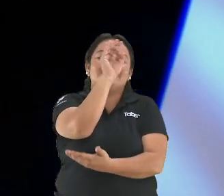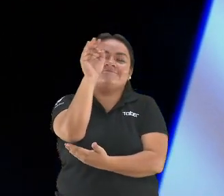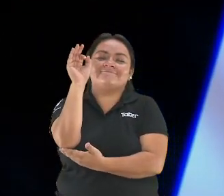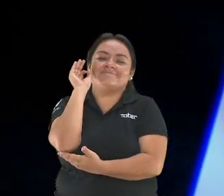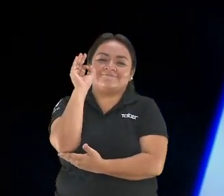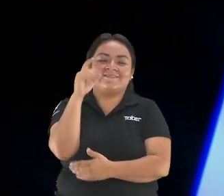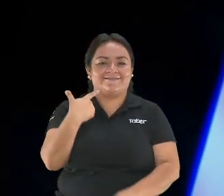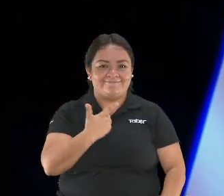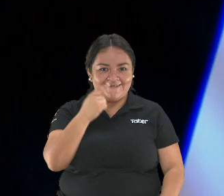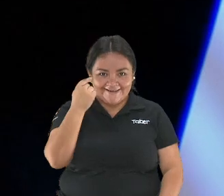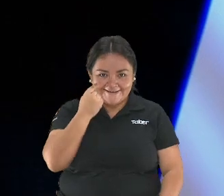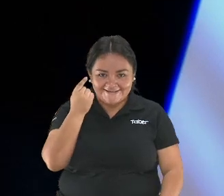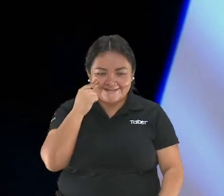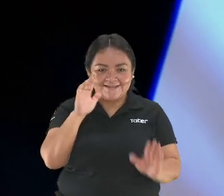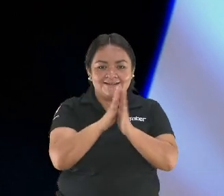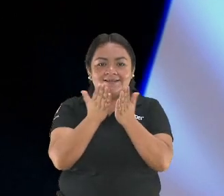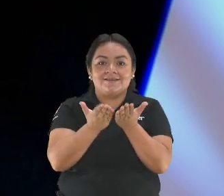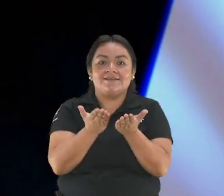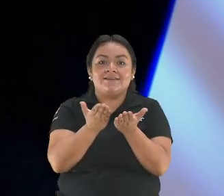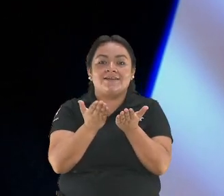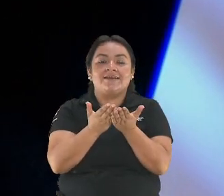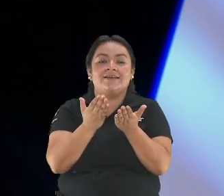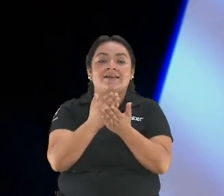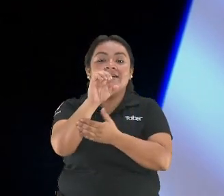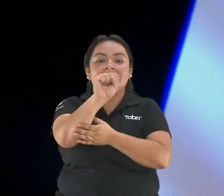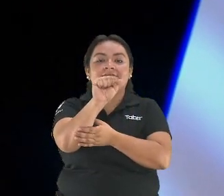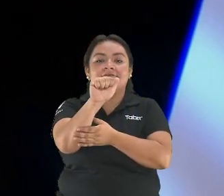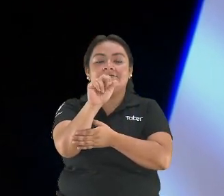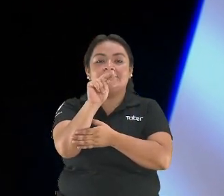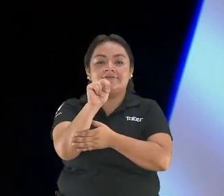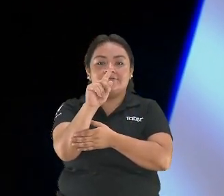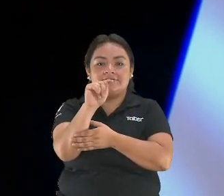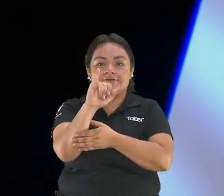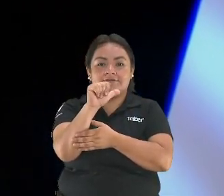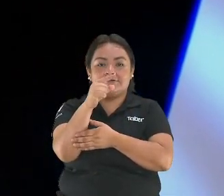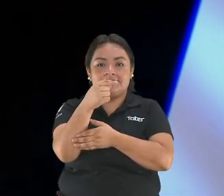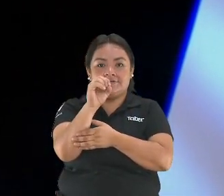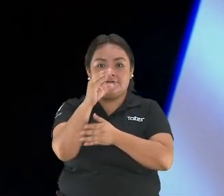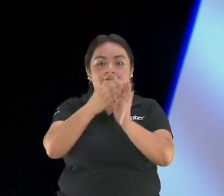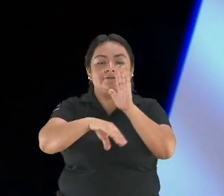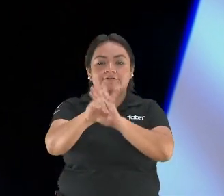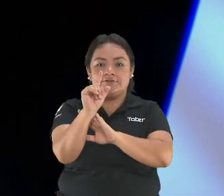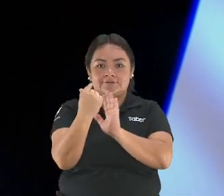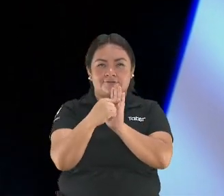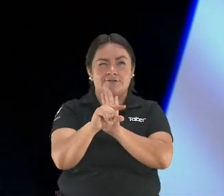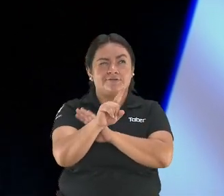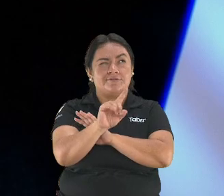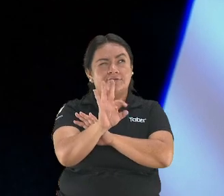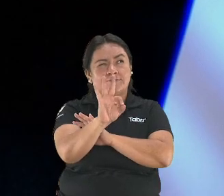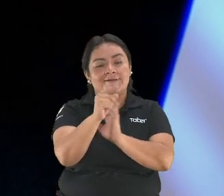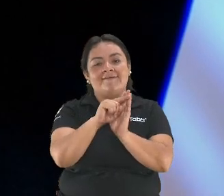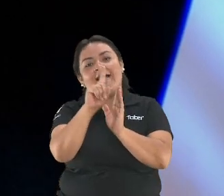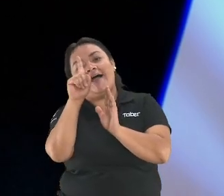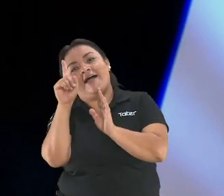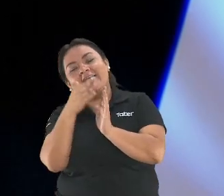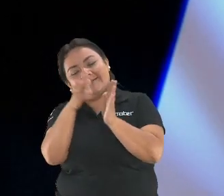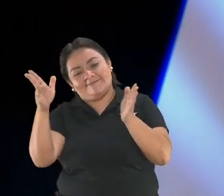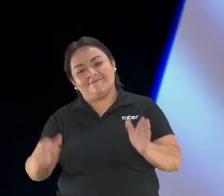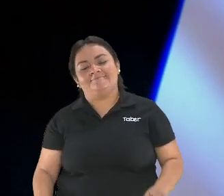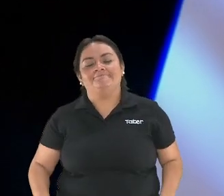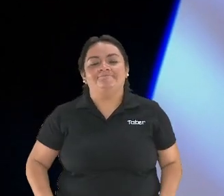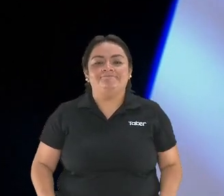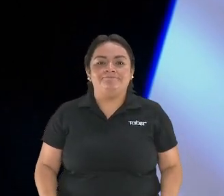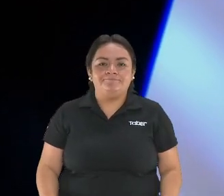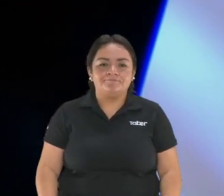corazón busquen su biblia por favor el libro de santiago capítulo 13 y culos del 9 en adelante santiago capítulo